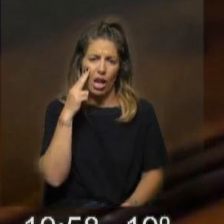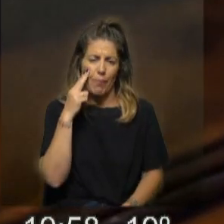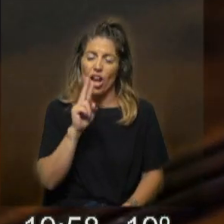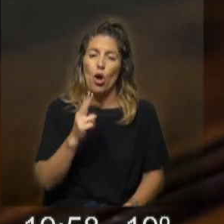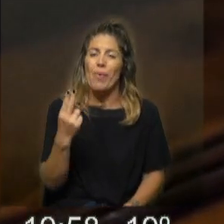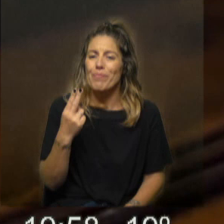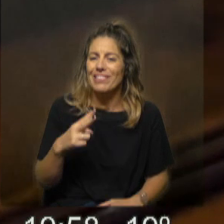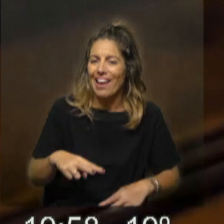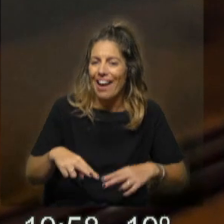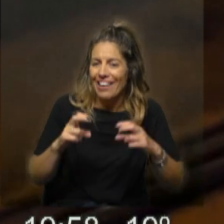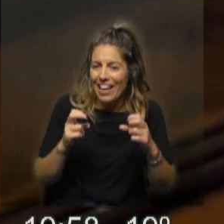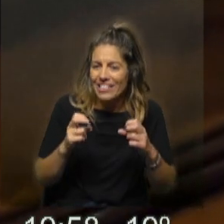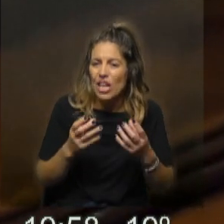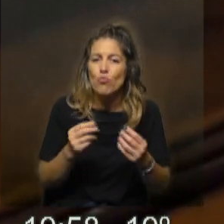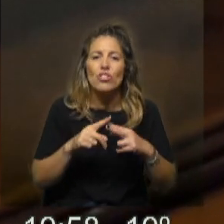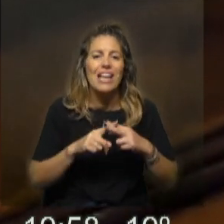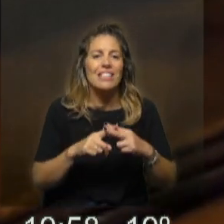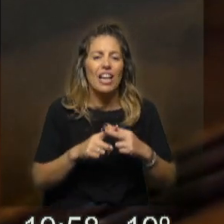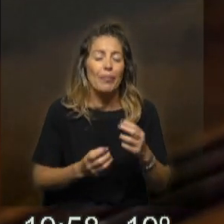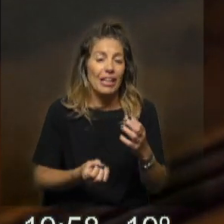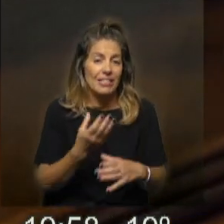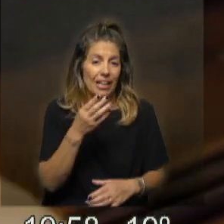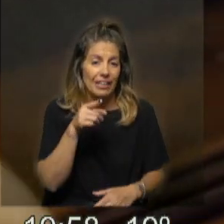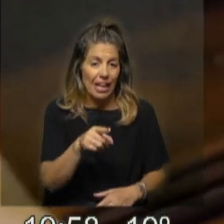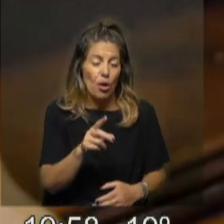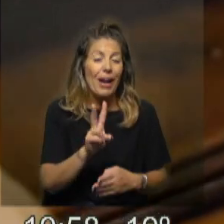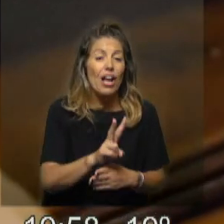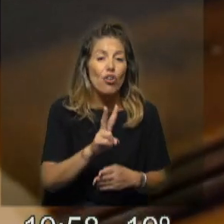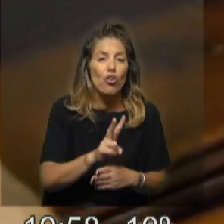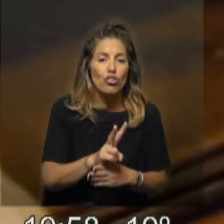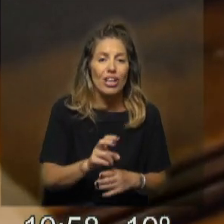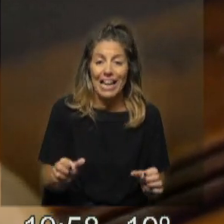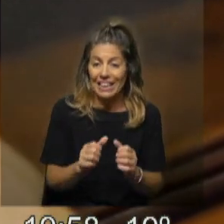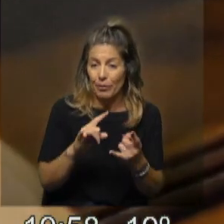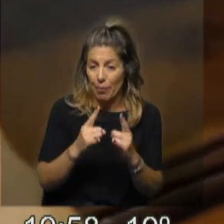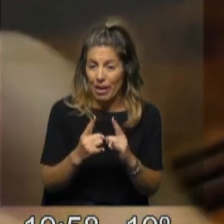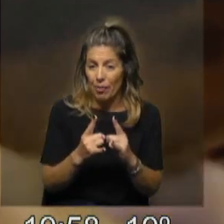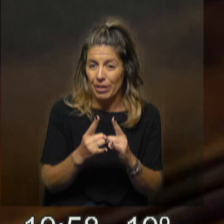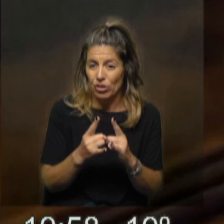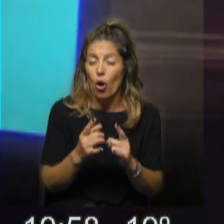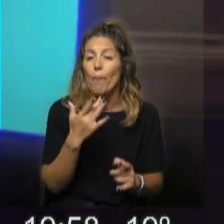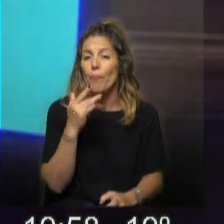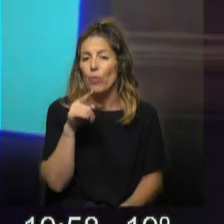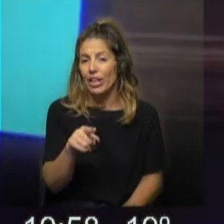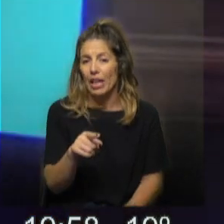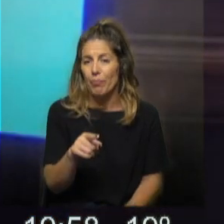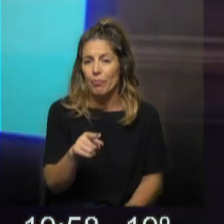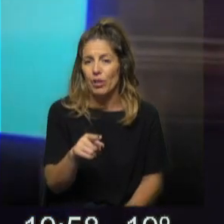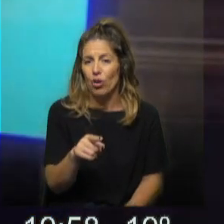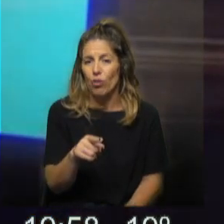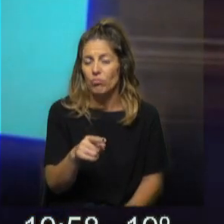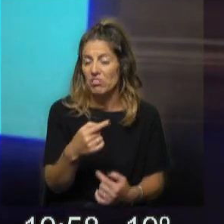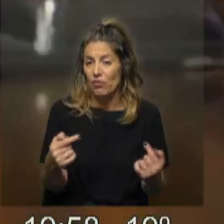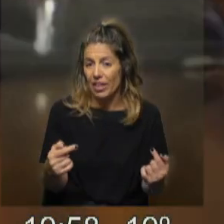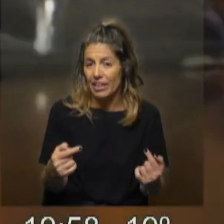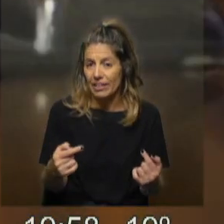montón de análisis, y muchas herramientas que se han creado para monitorear la actividad parlamentaria, por ejemplo en hackatones o iniciativas de otras